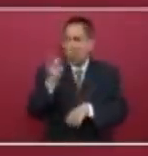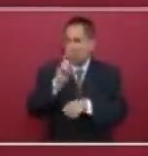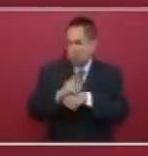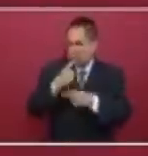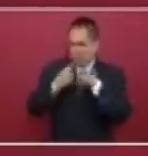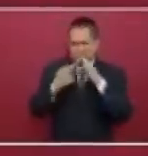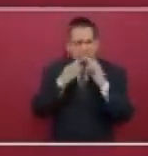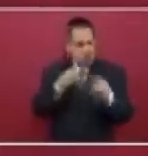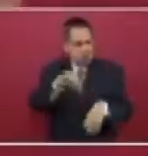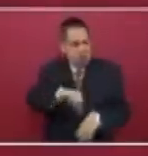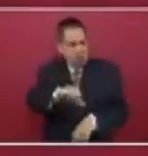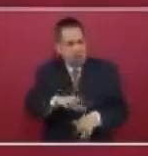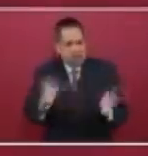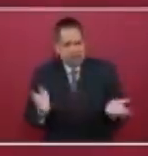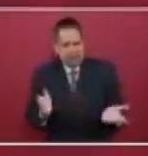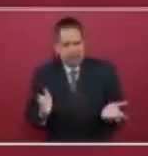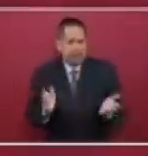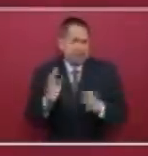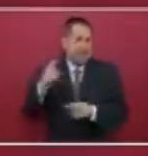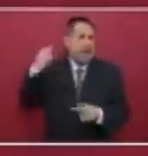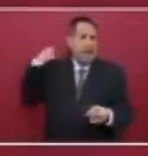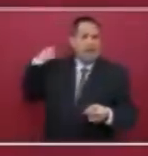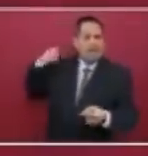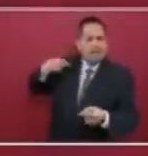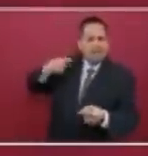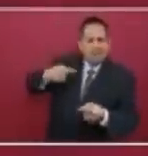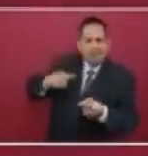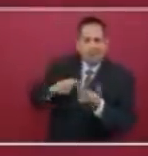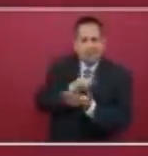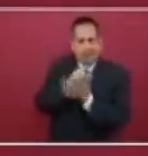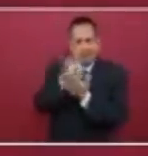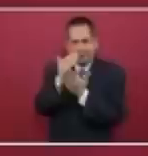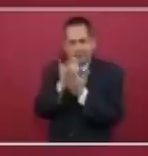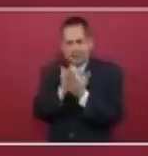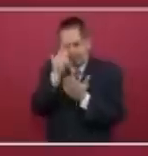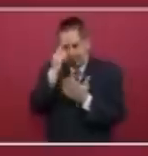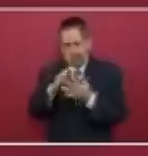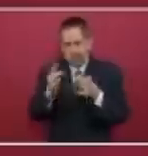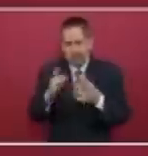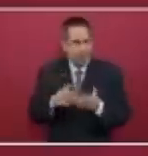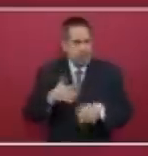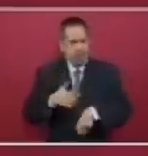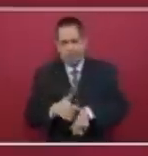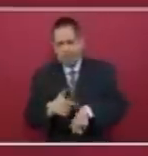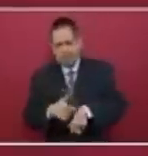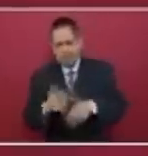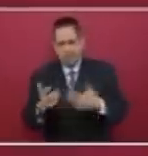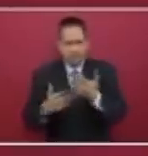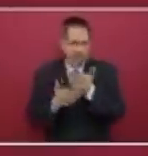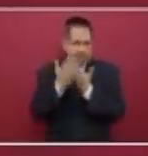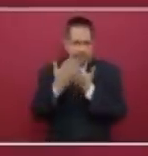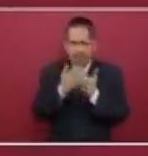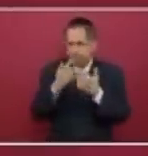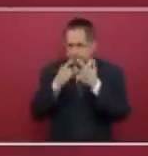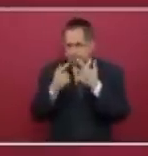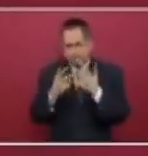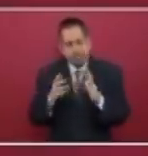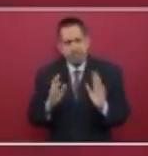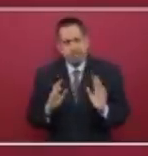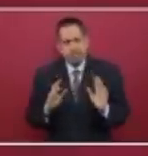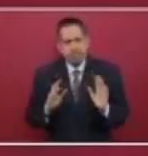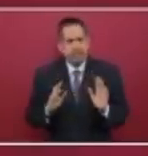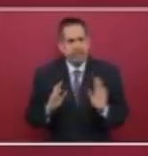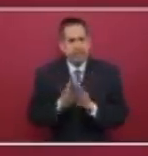resolver si hoy es que ya hay un fundamento legal lo que pasa no nos dio tiempo en la mañana de